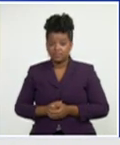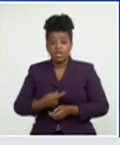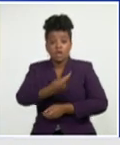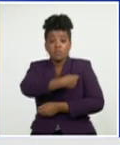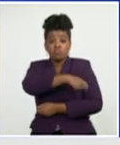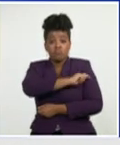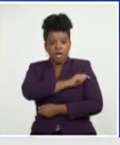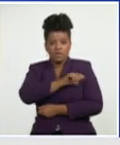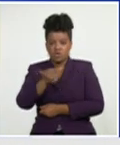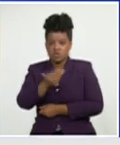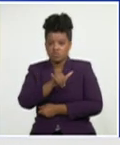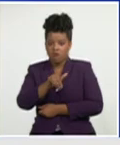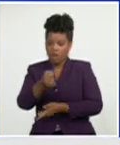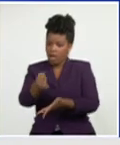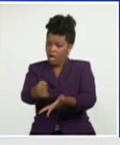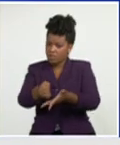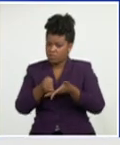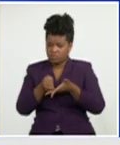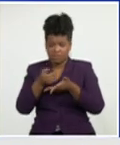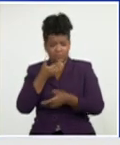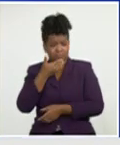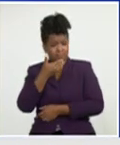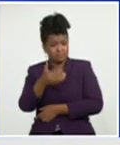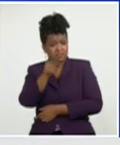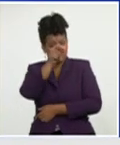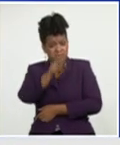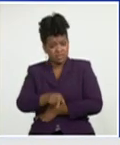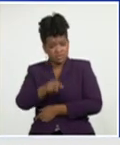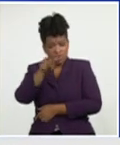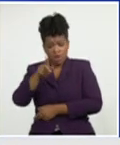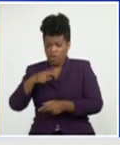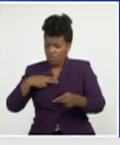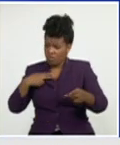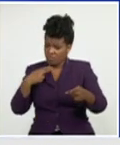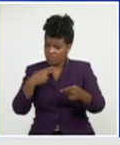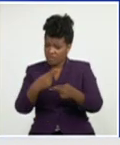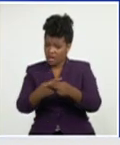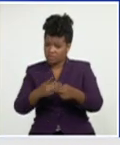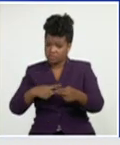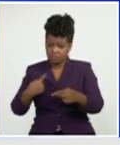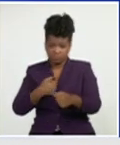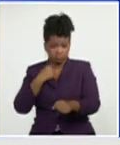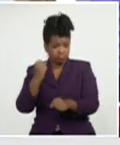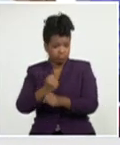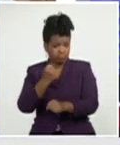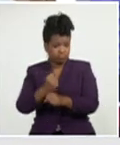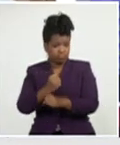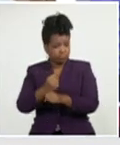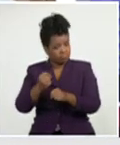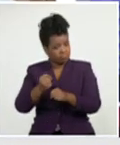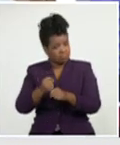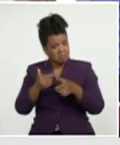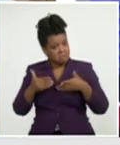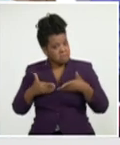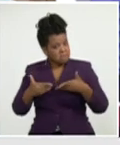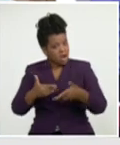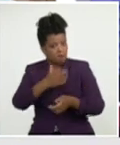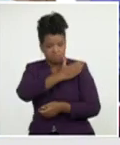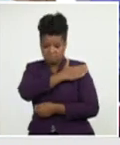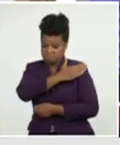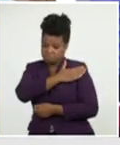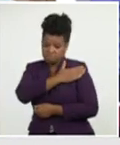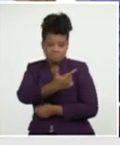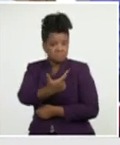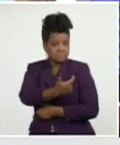en esta etapa, y las personas confían en lo que estamos haciendo. Las personas han estado dispuestas a poner el hombro, incluso sabiendo